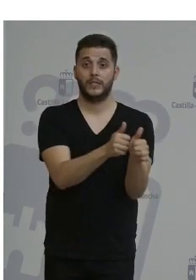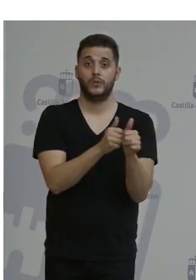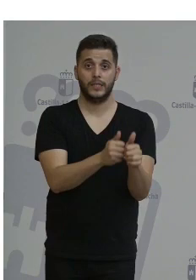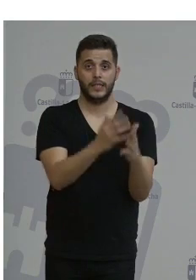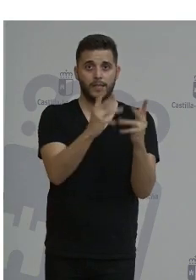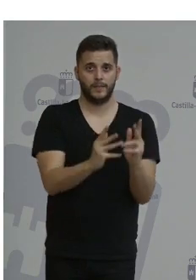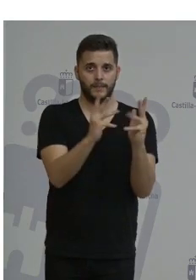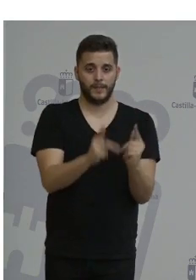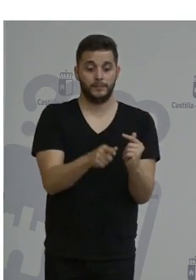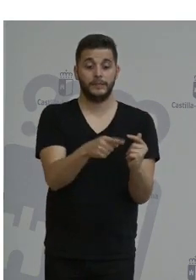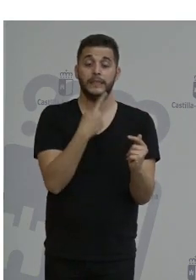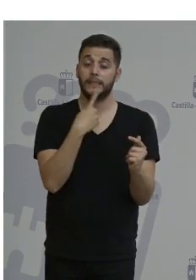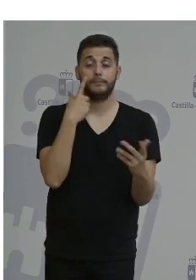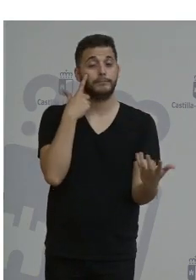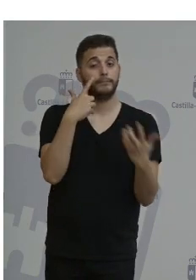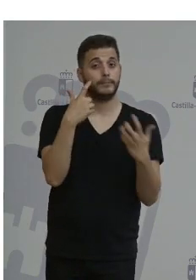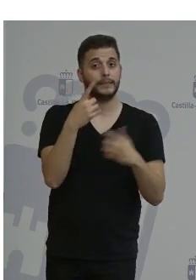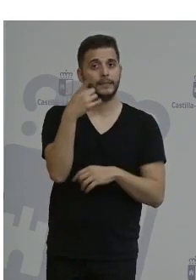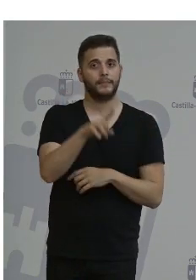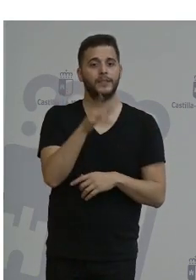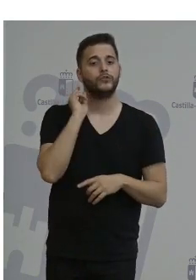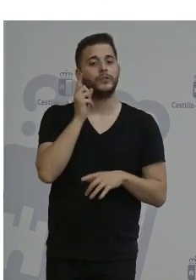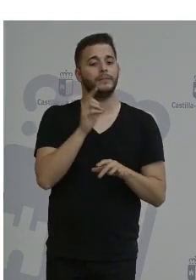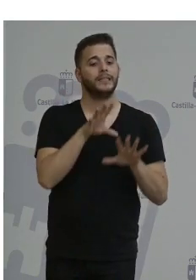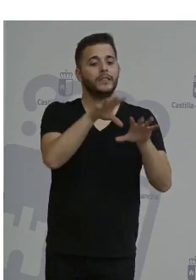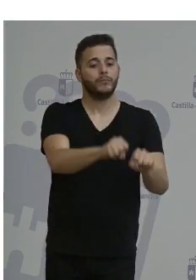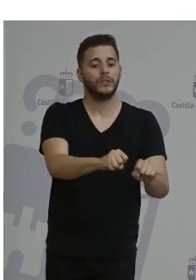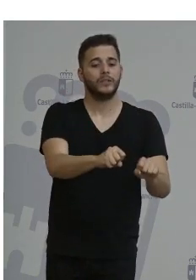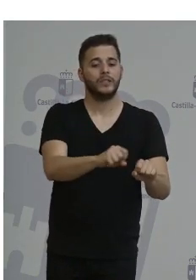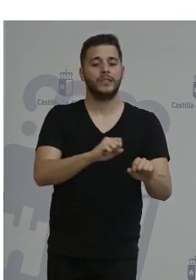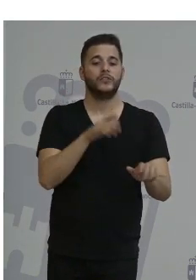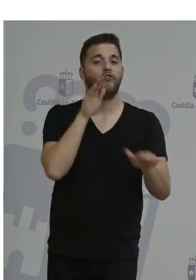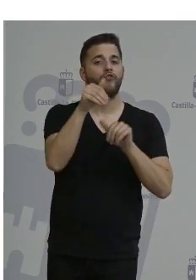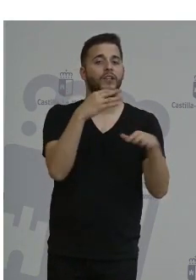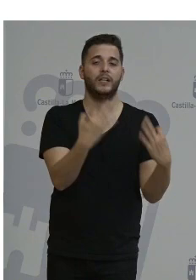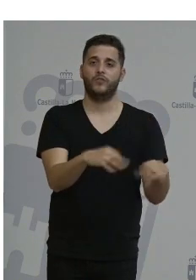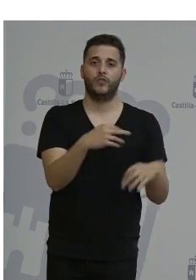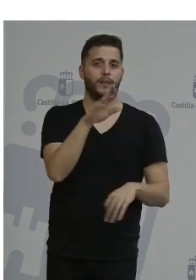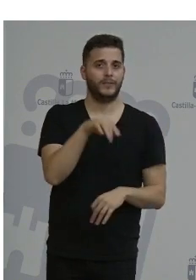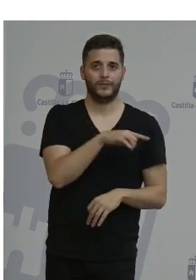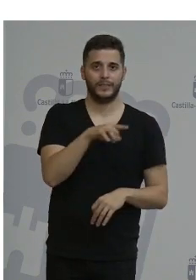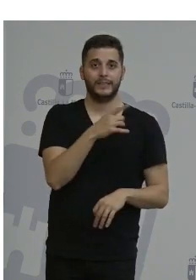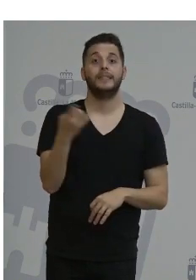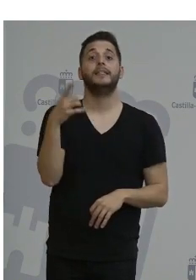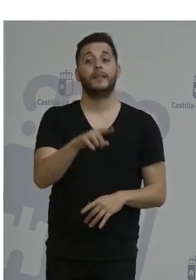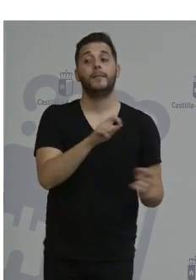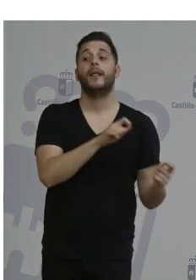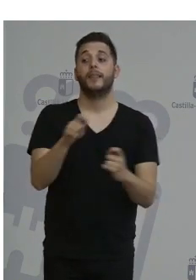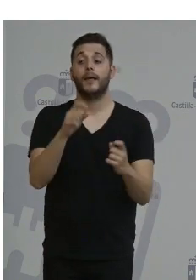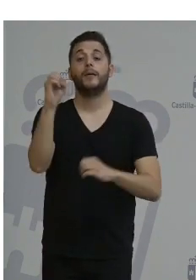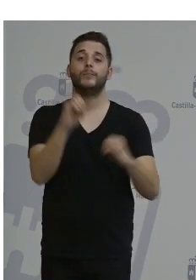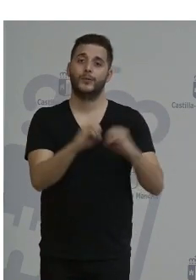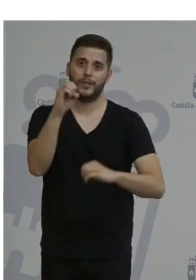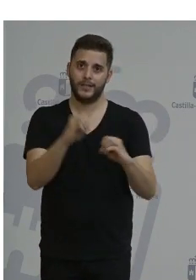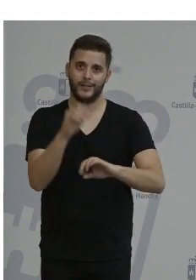de señalar también que no solo hacemos este tipo de reserva en las ofertas ordinarias, sino que también se aplica este porcentaje de